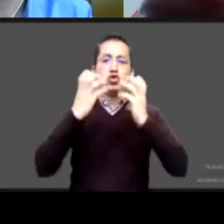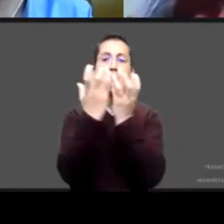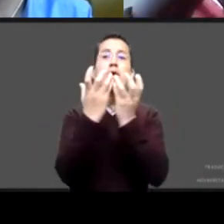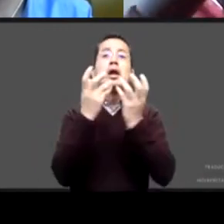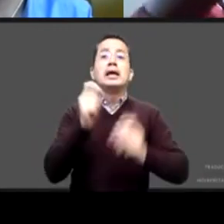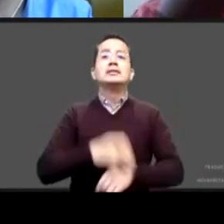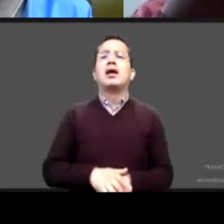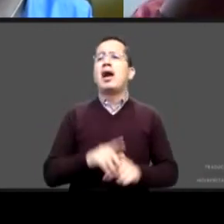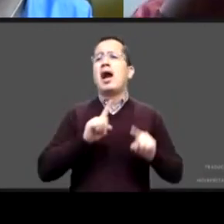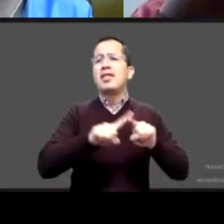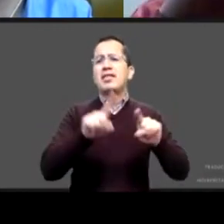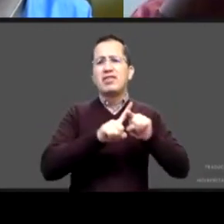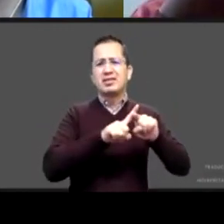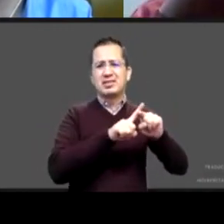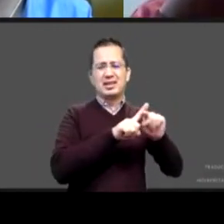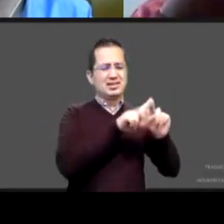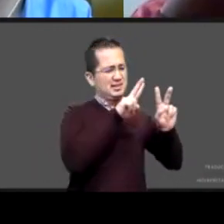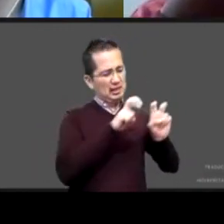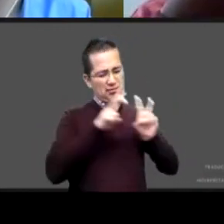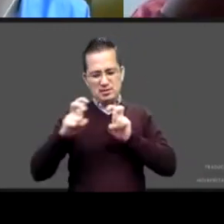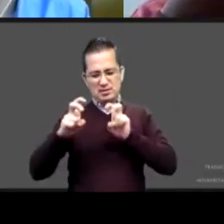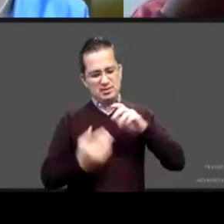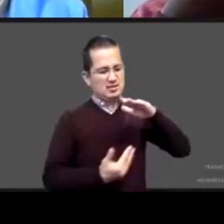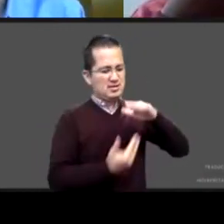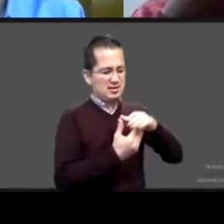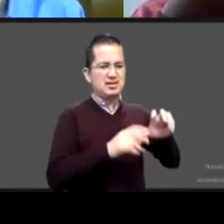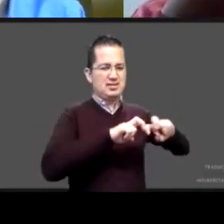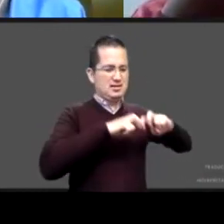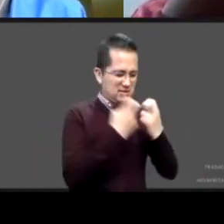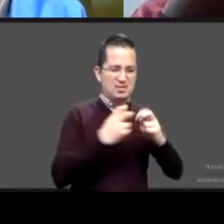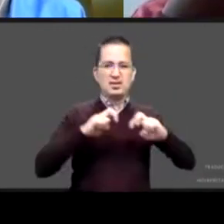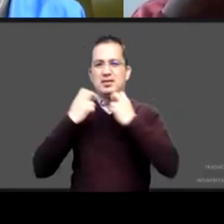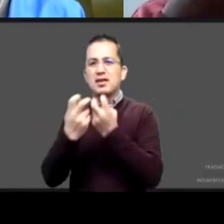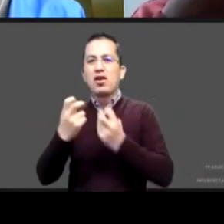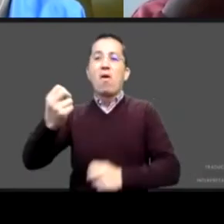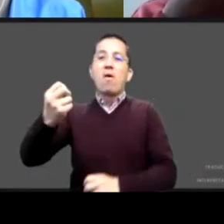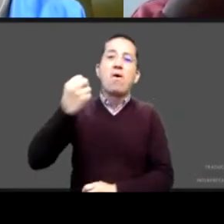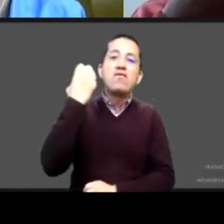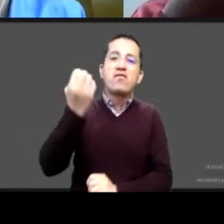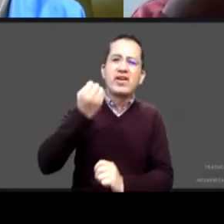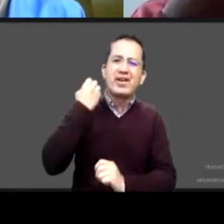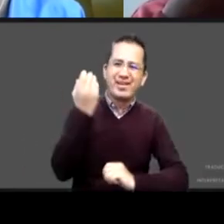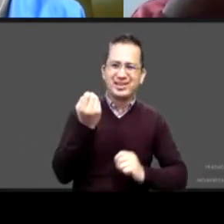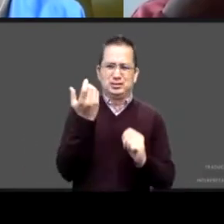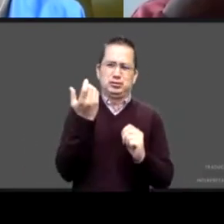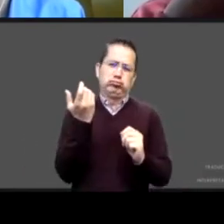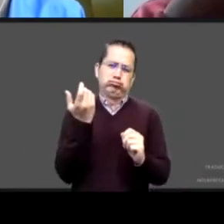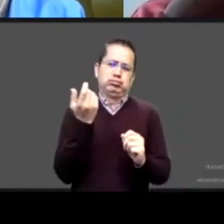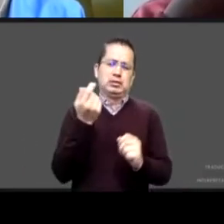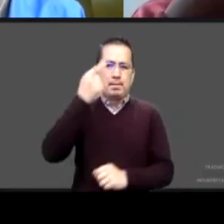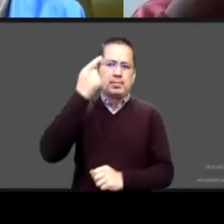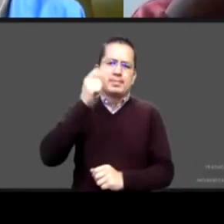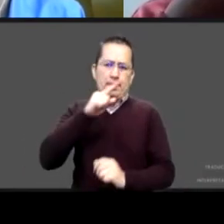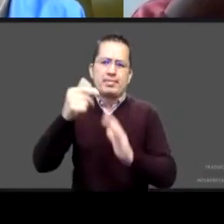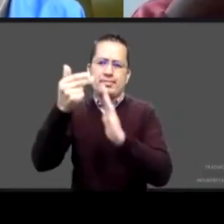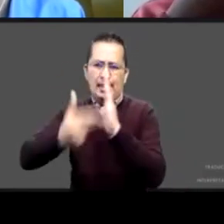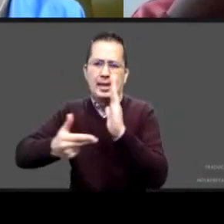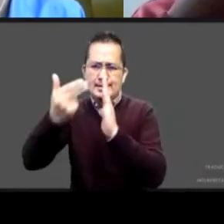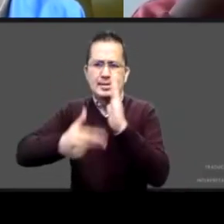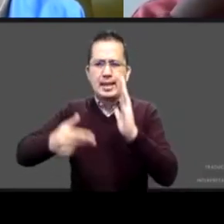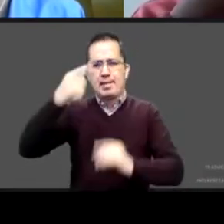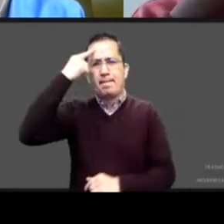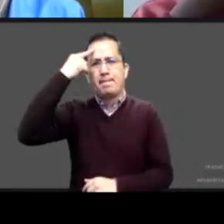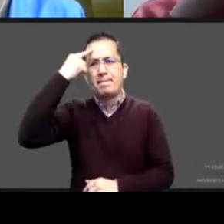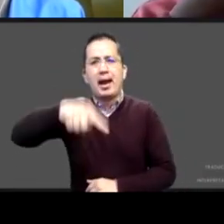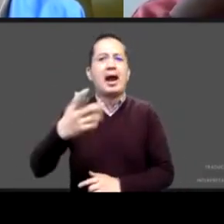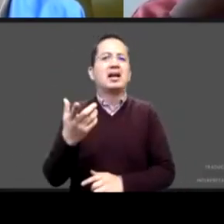mesas, conferencias magistrales y también talleres en los que se puede desarrollar, por ejemplo, la importancia